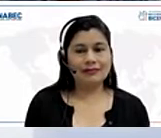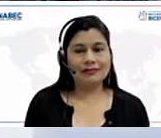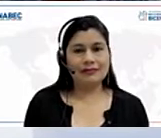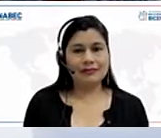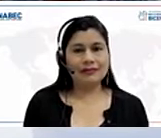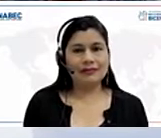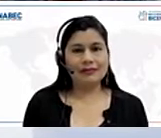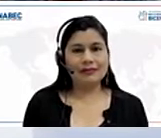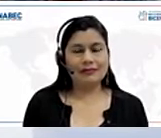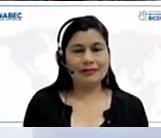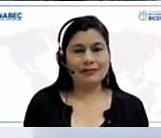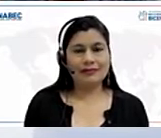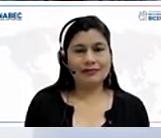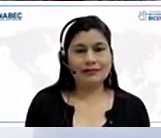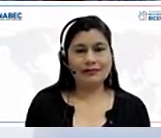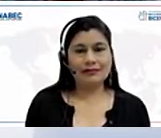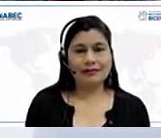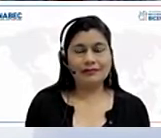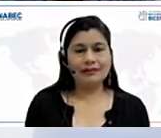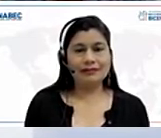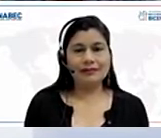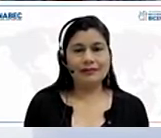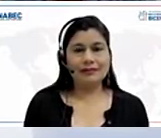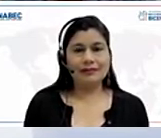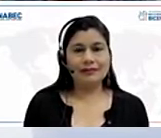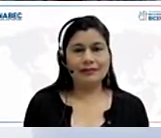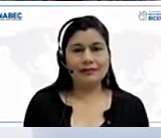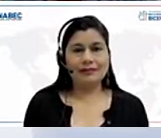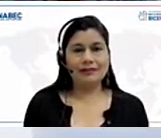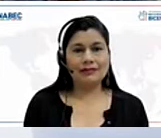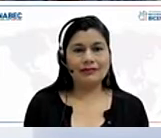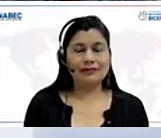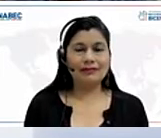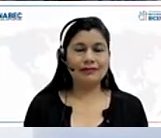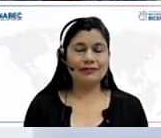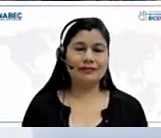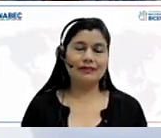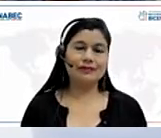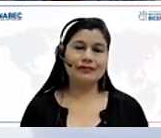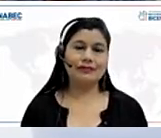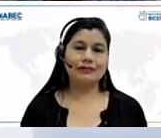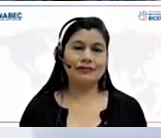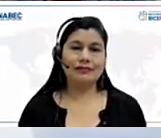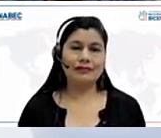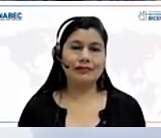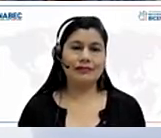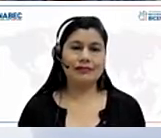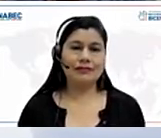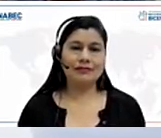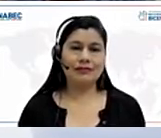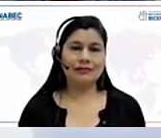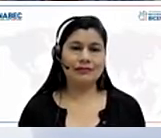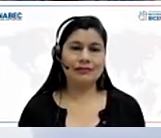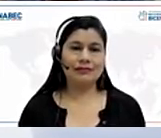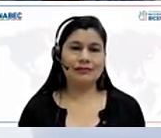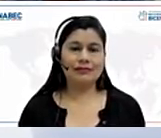los estudiantes becarios tienen maneras de, digamos, obtener una subvención o, digamos, el